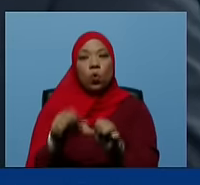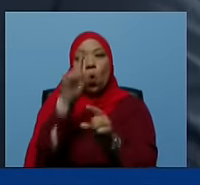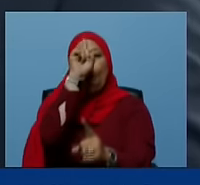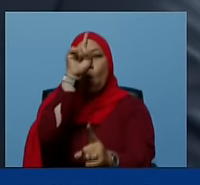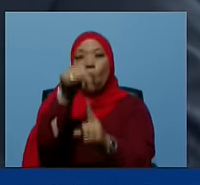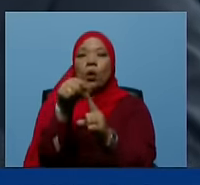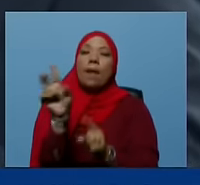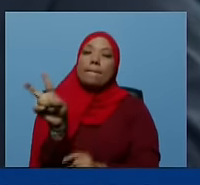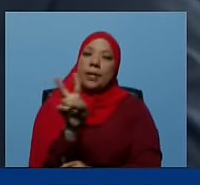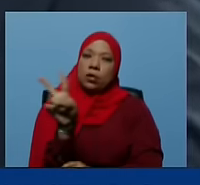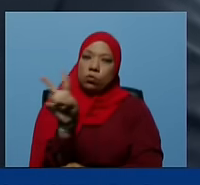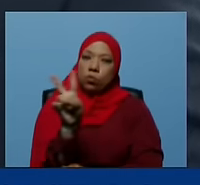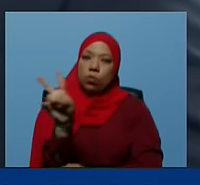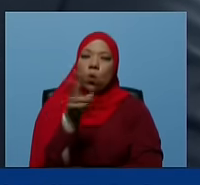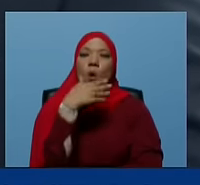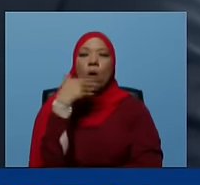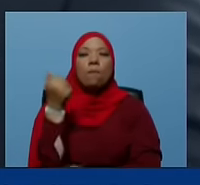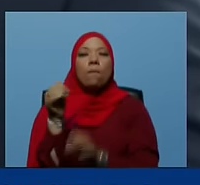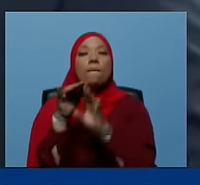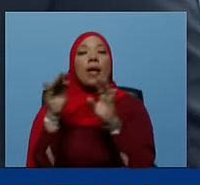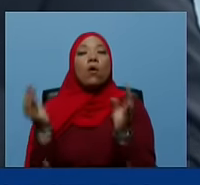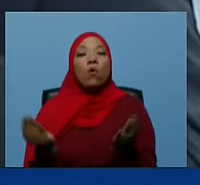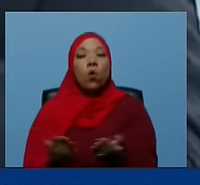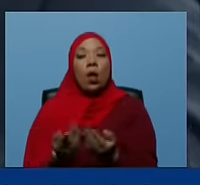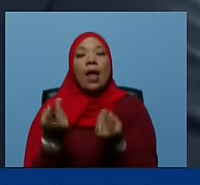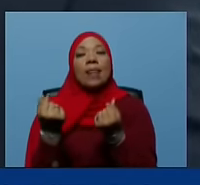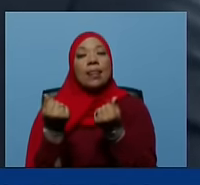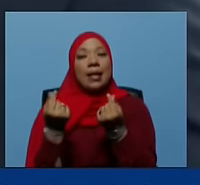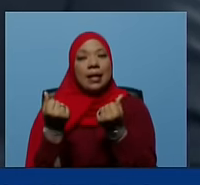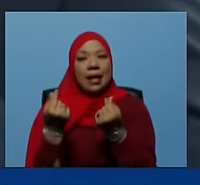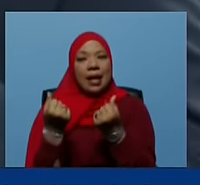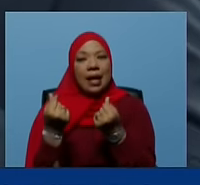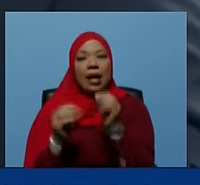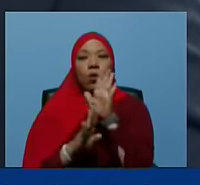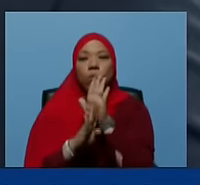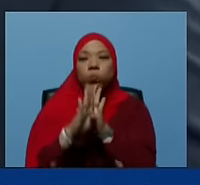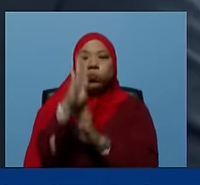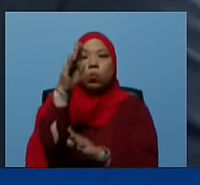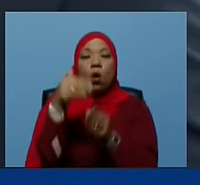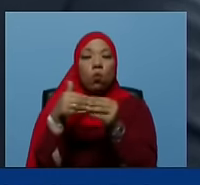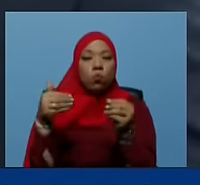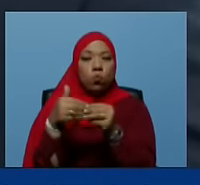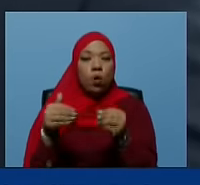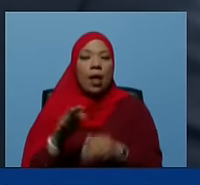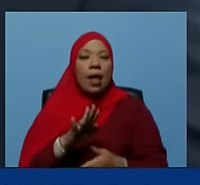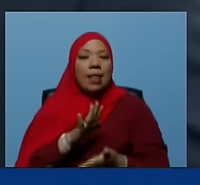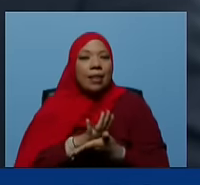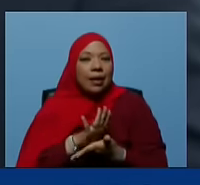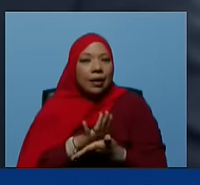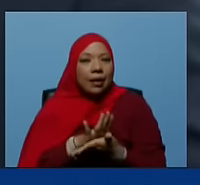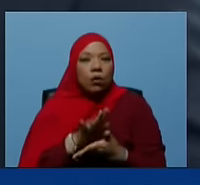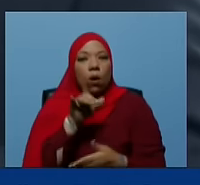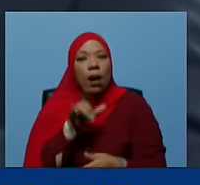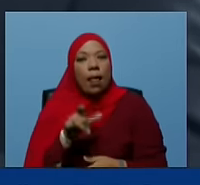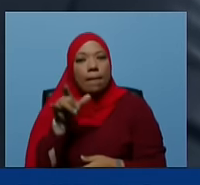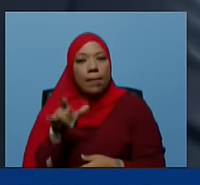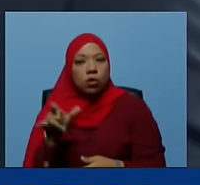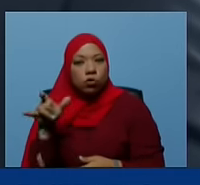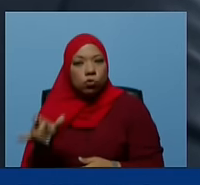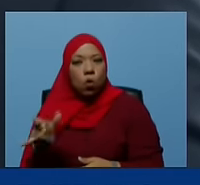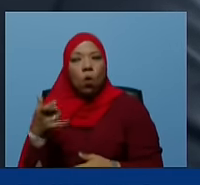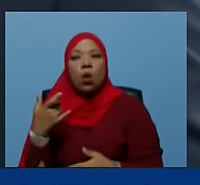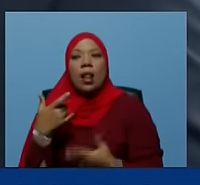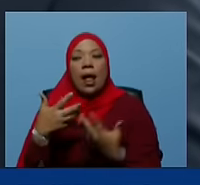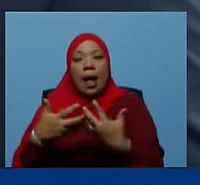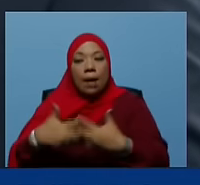proyectando a Venezuela a un mundo de inversiones, de crecimiento económico, estabilidad económica, y es un país de paz. Y